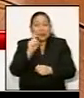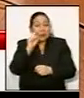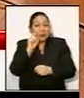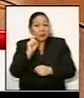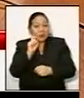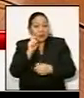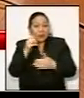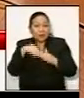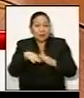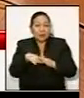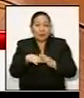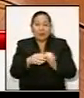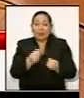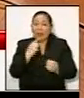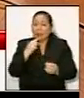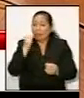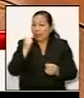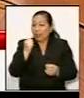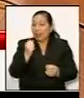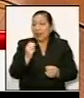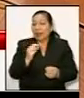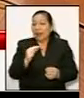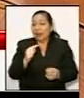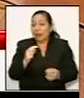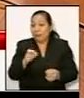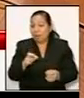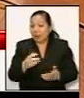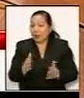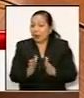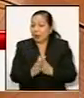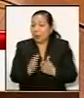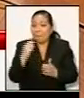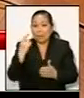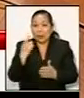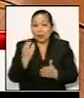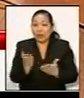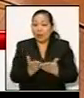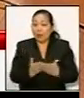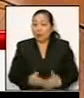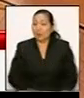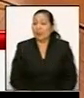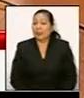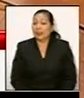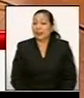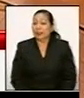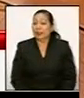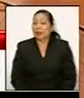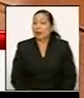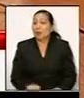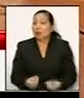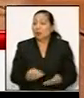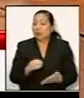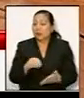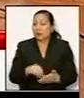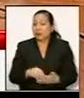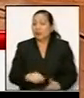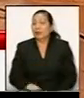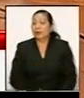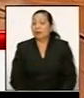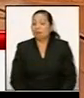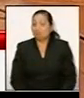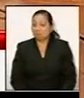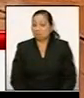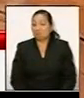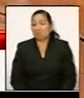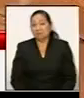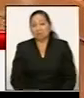o los llamados derechos lgtb en los textos y políticas educativas les dije cómo se plasman o bueno